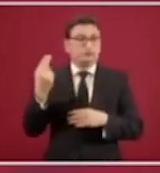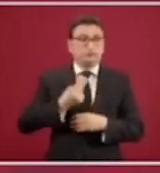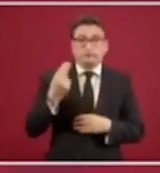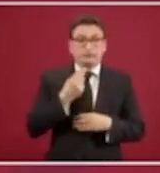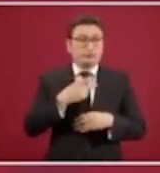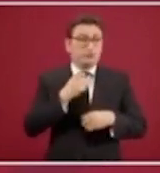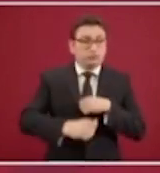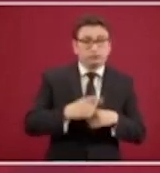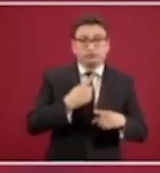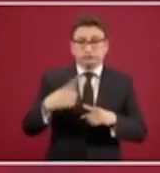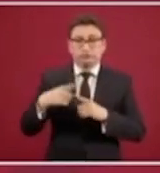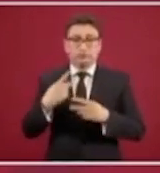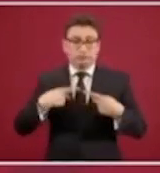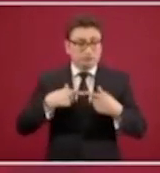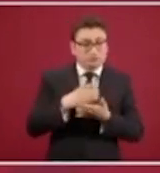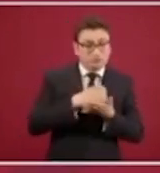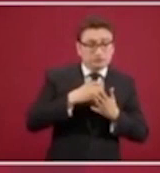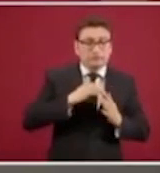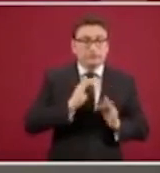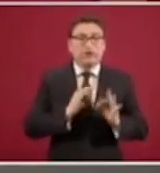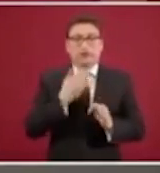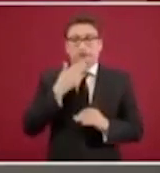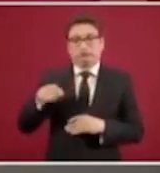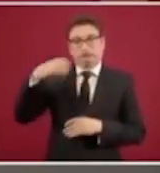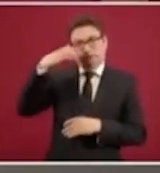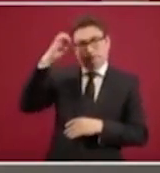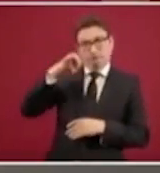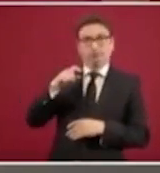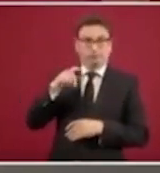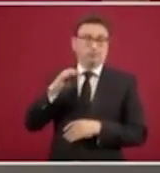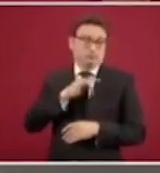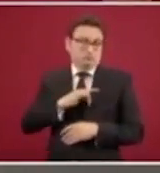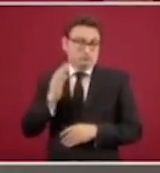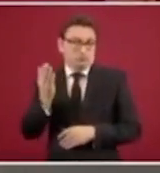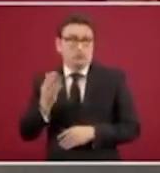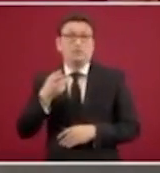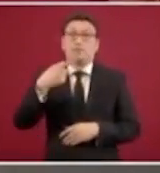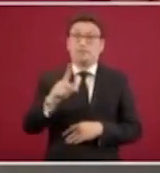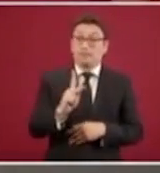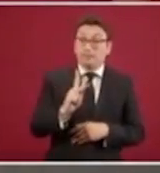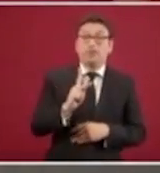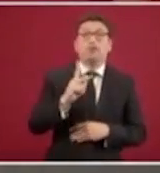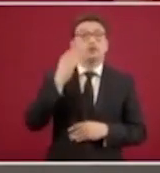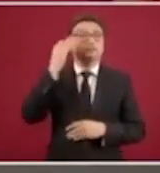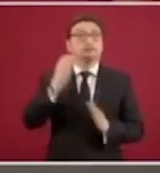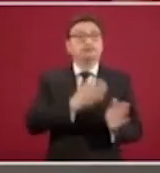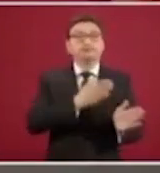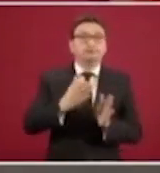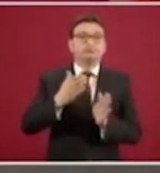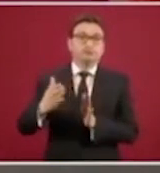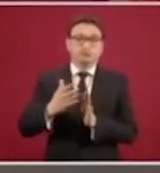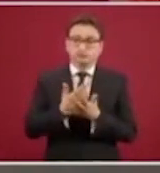terapia intensiva. Pero esto es por etapas. Es en el